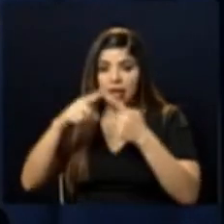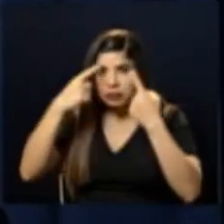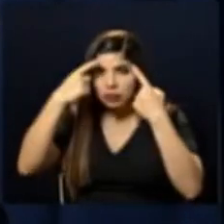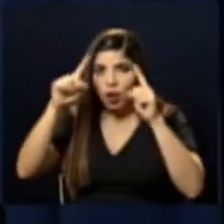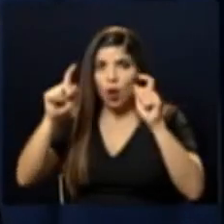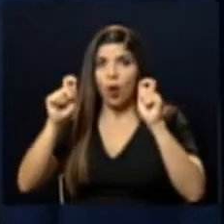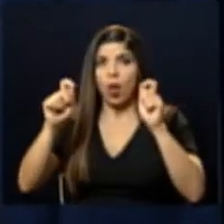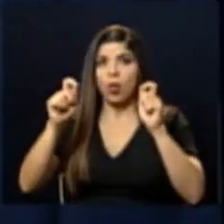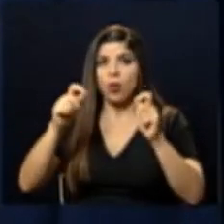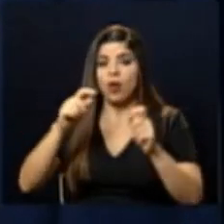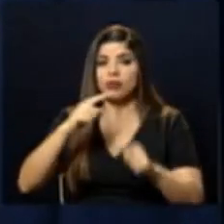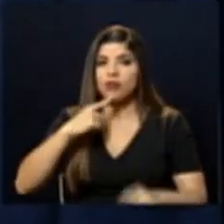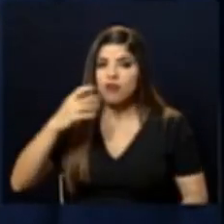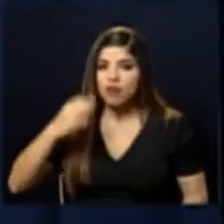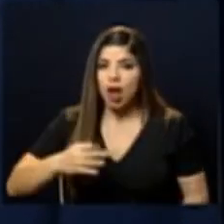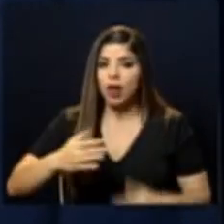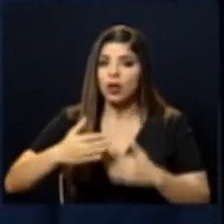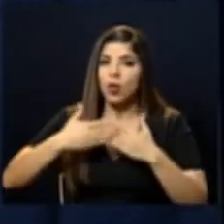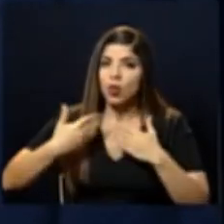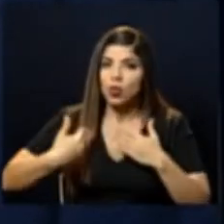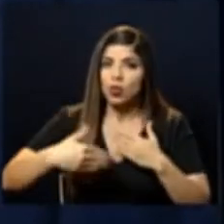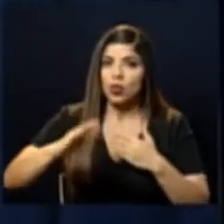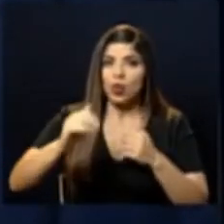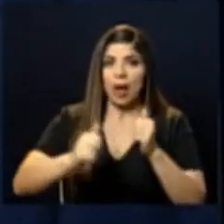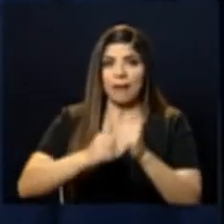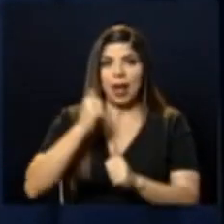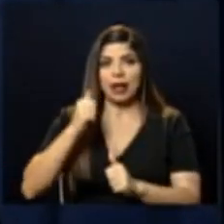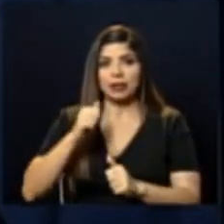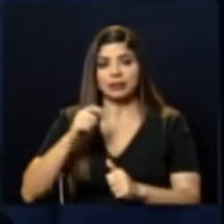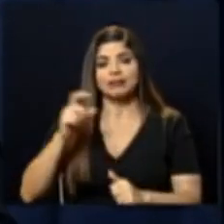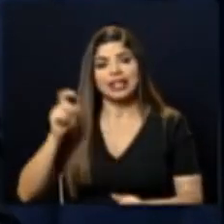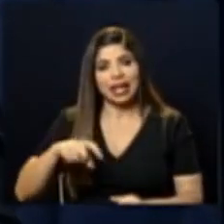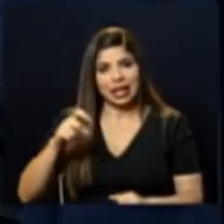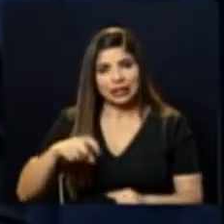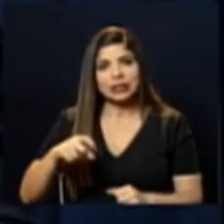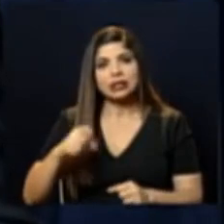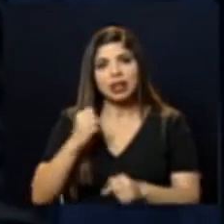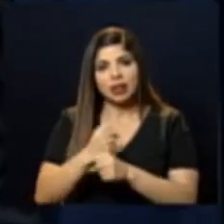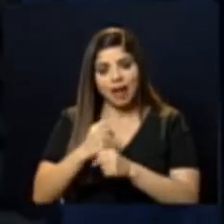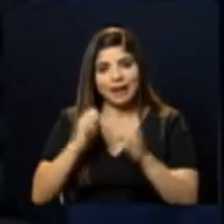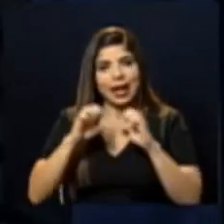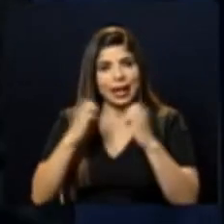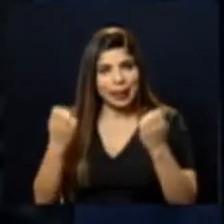reales y duraderos, debemos hacerlo en equipo.